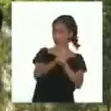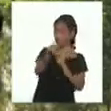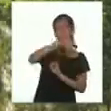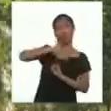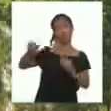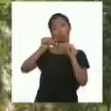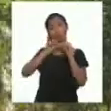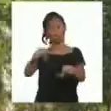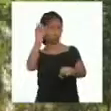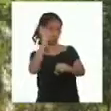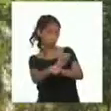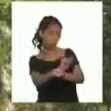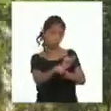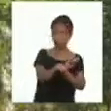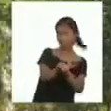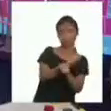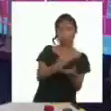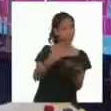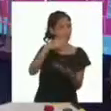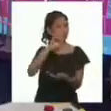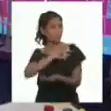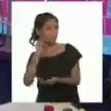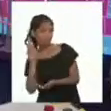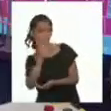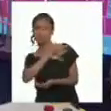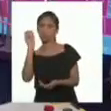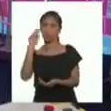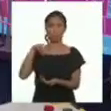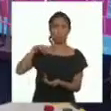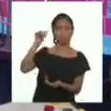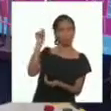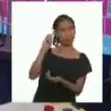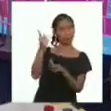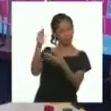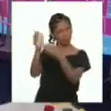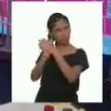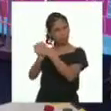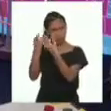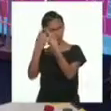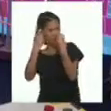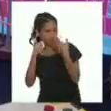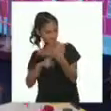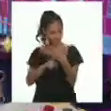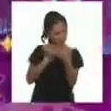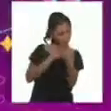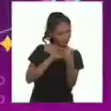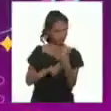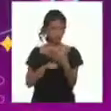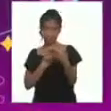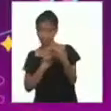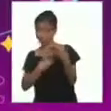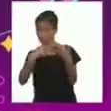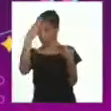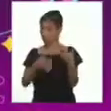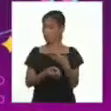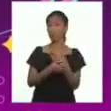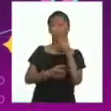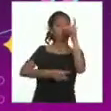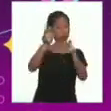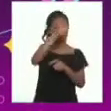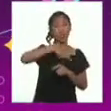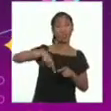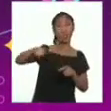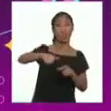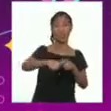independencia, no fueron liberados. Héctor, Olinda, un amigo de la red nos está haciendo una pregunta. ¿Es cierto que la libertad de